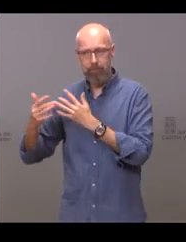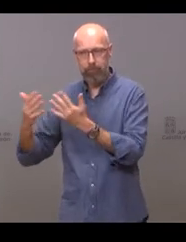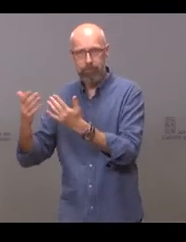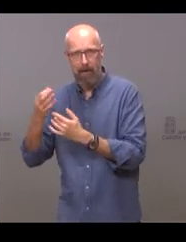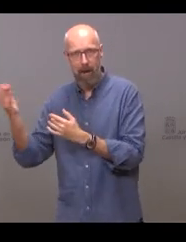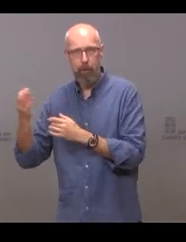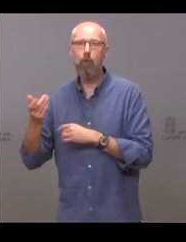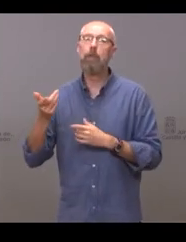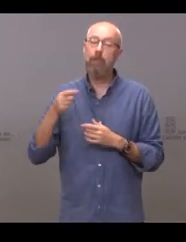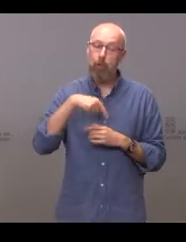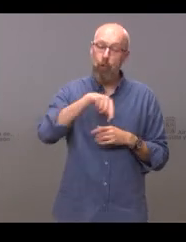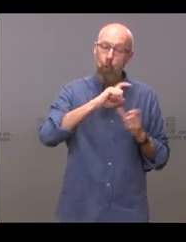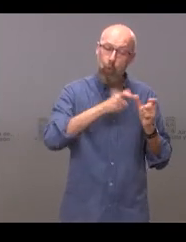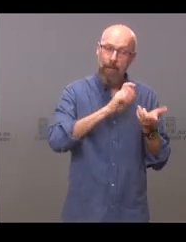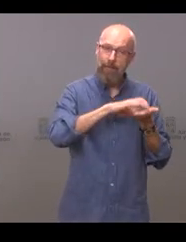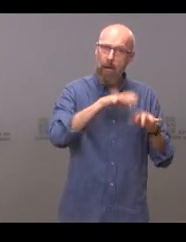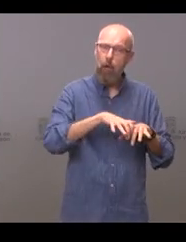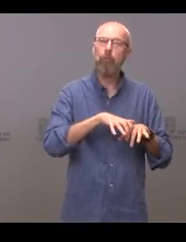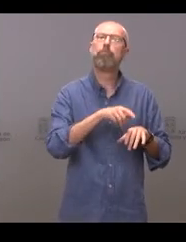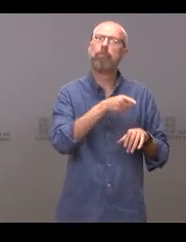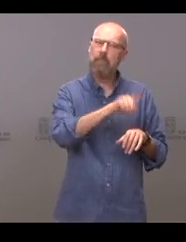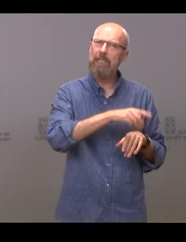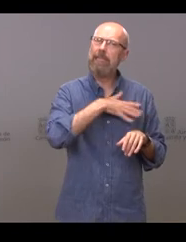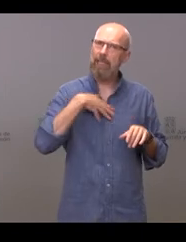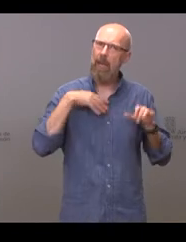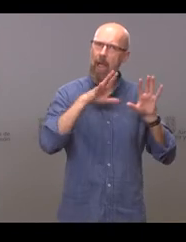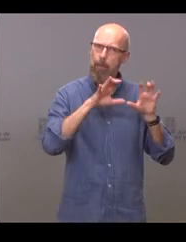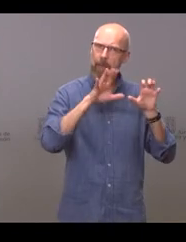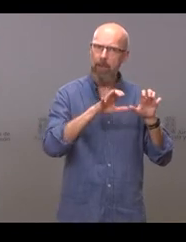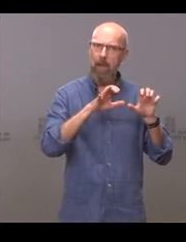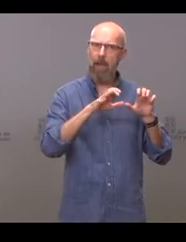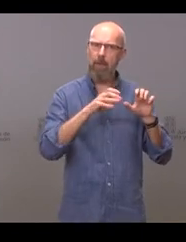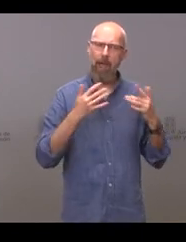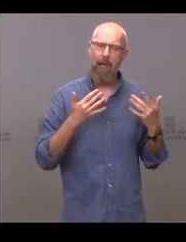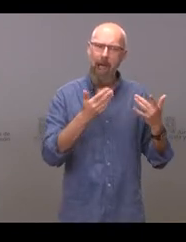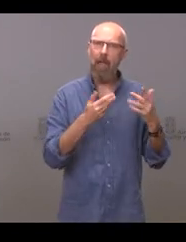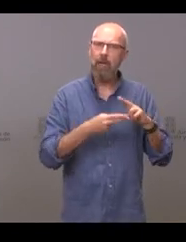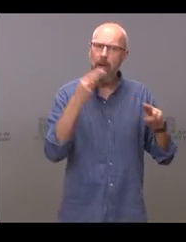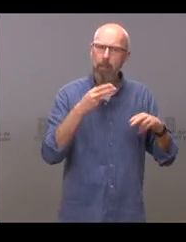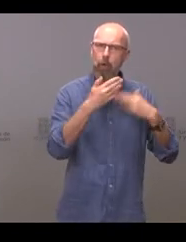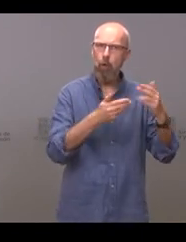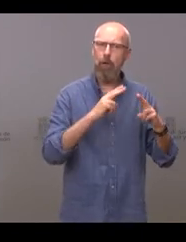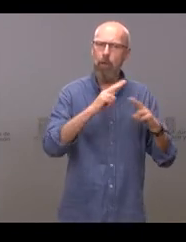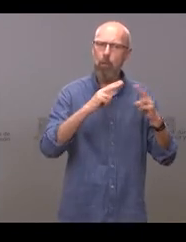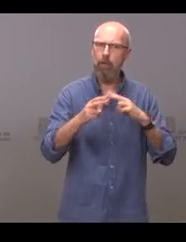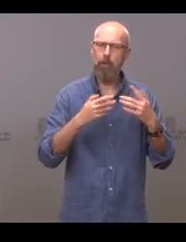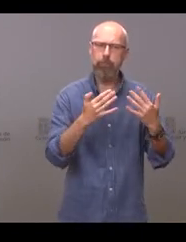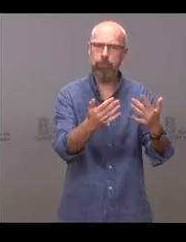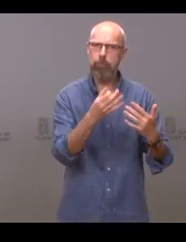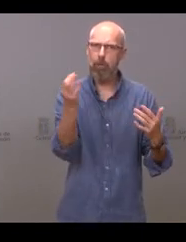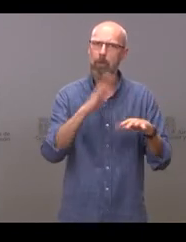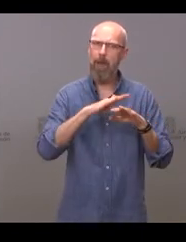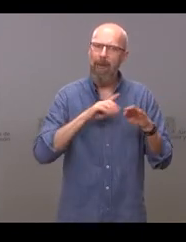bueno pues la junta de castilla y léon también quiere aprender y ser más ágiles en la respuesta y en el desarrollo de los acuerdos